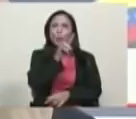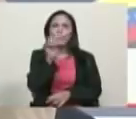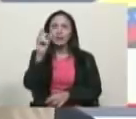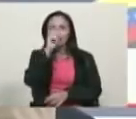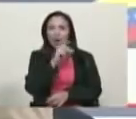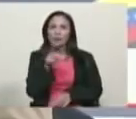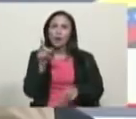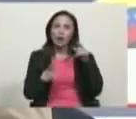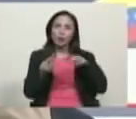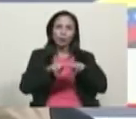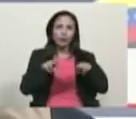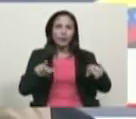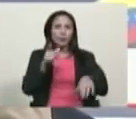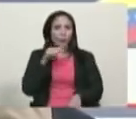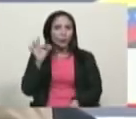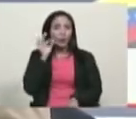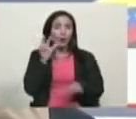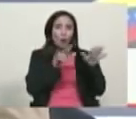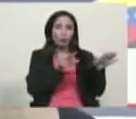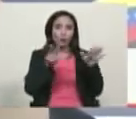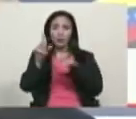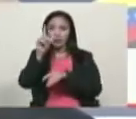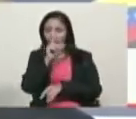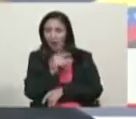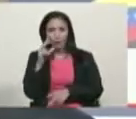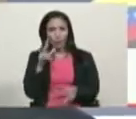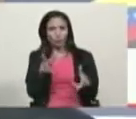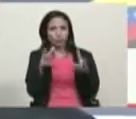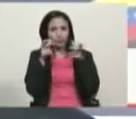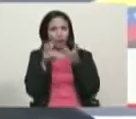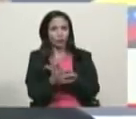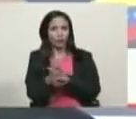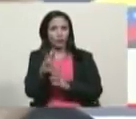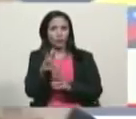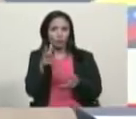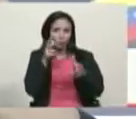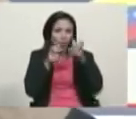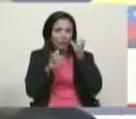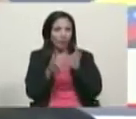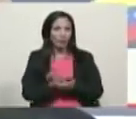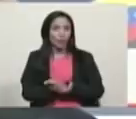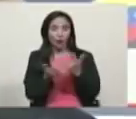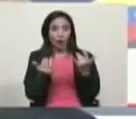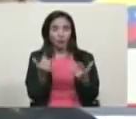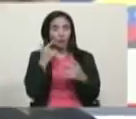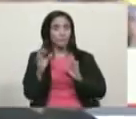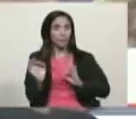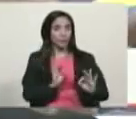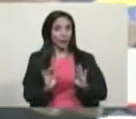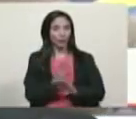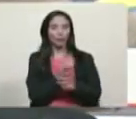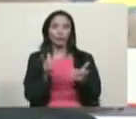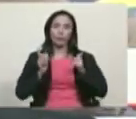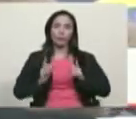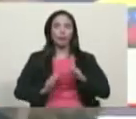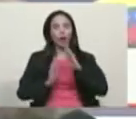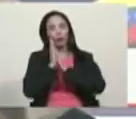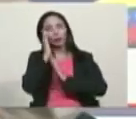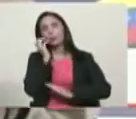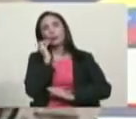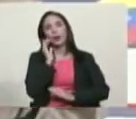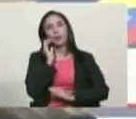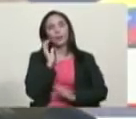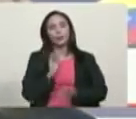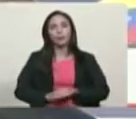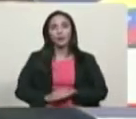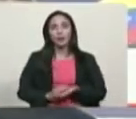Hay muchos niños y niñas de 8, 7 años que nos están viendo a esta hora, preparándose para descansar y dormir, ir para la